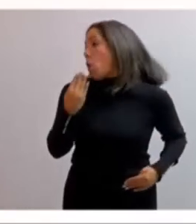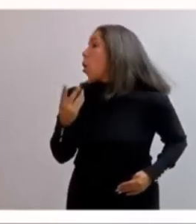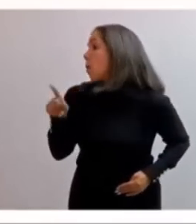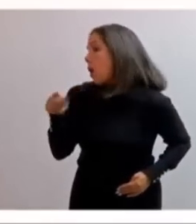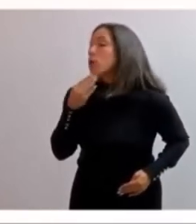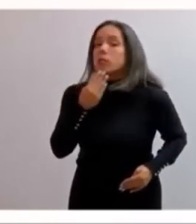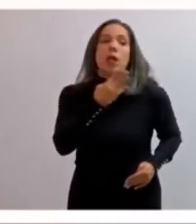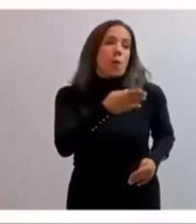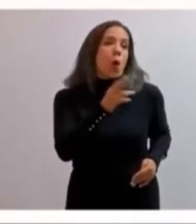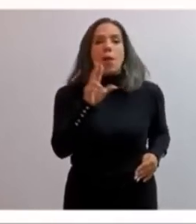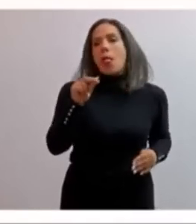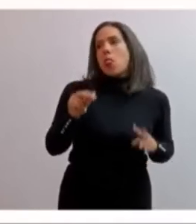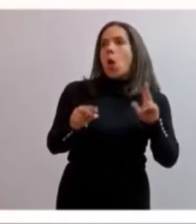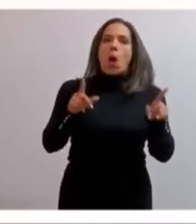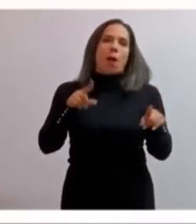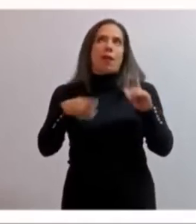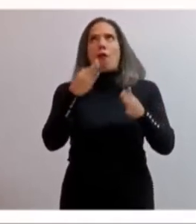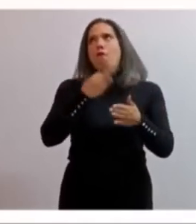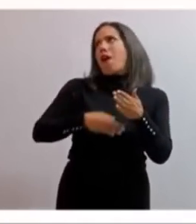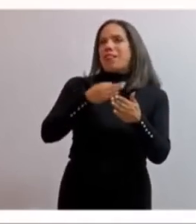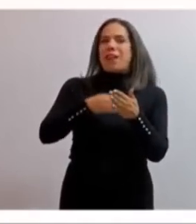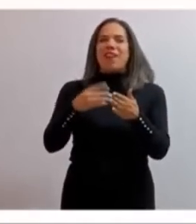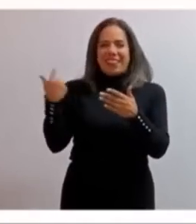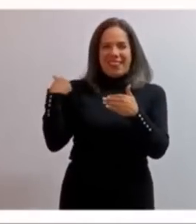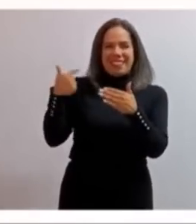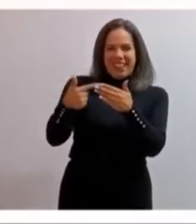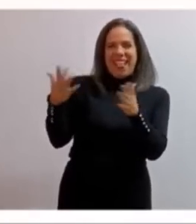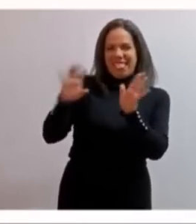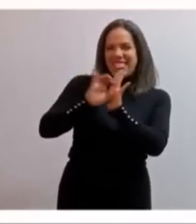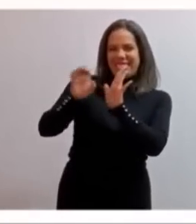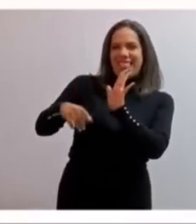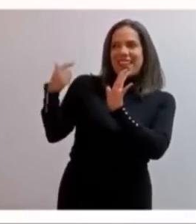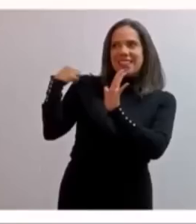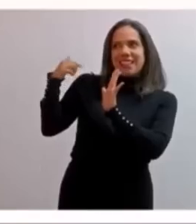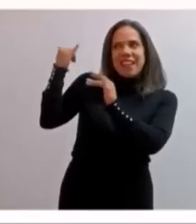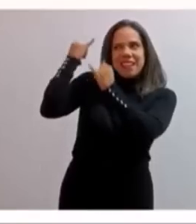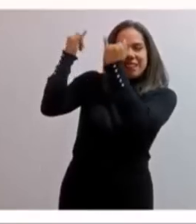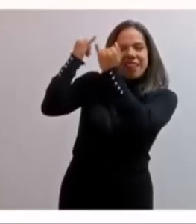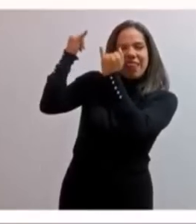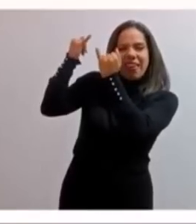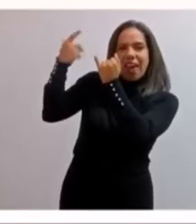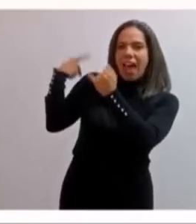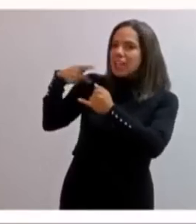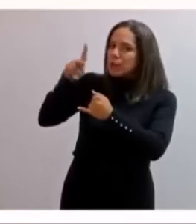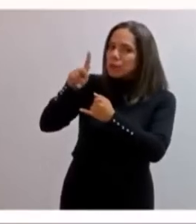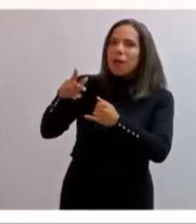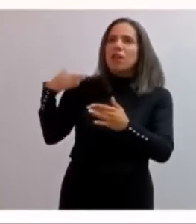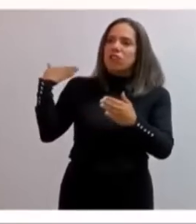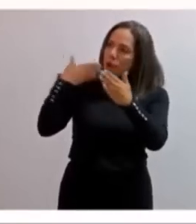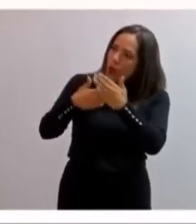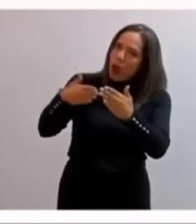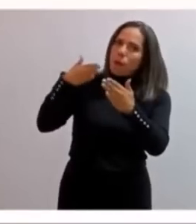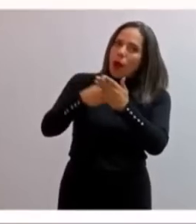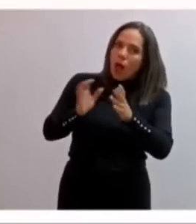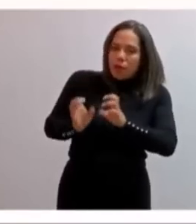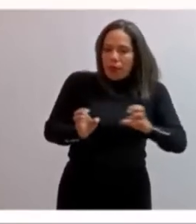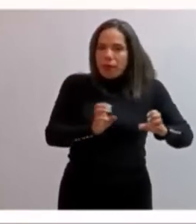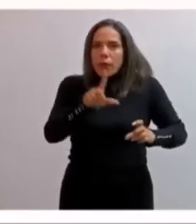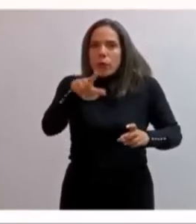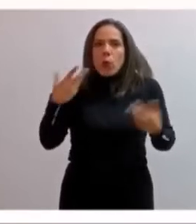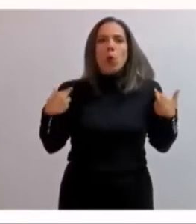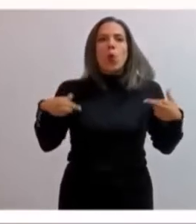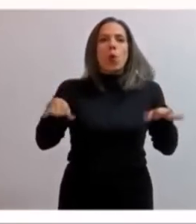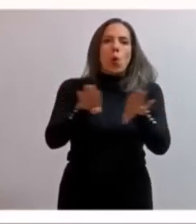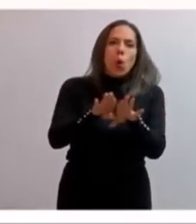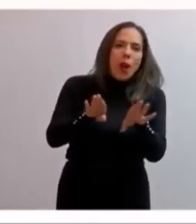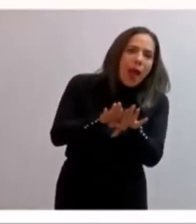tan bueno, usted le falta para poder seguir avanzando. O sea, permanentemente nos estuvieron clasificando. Y